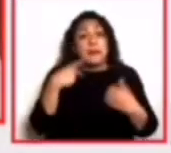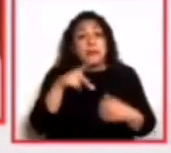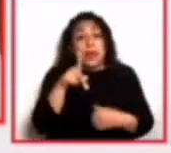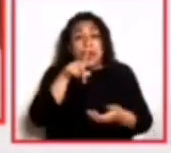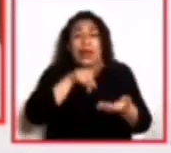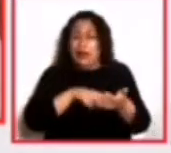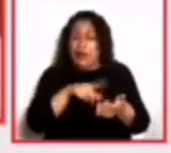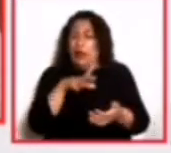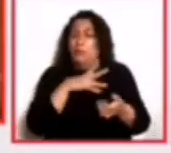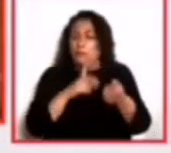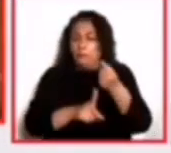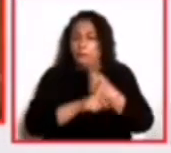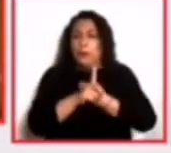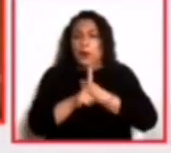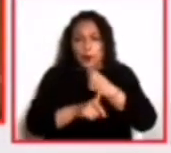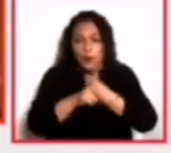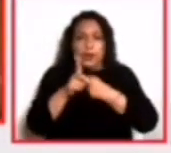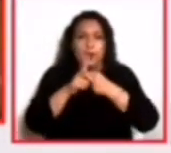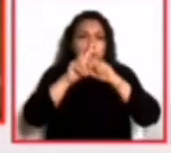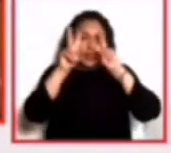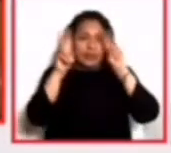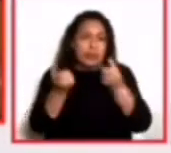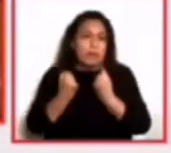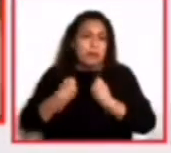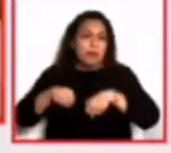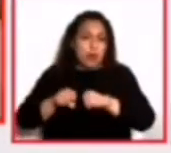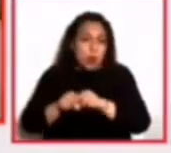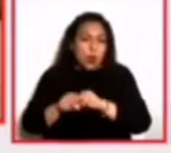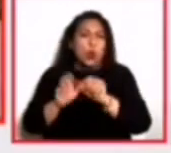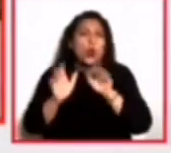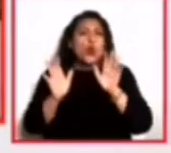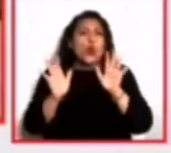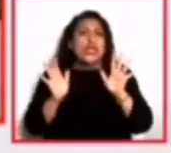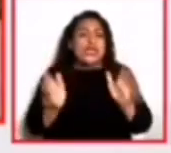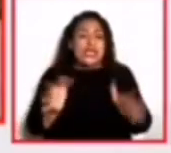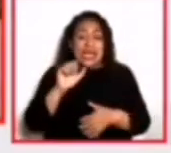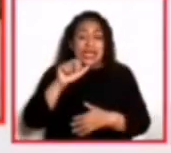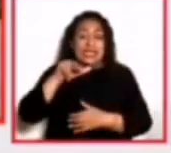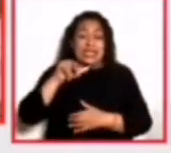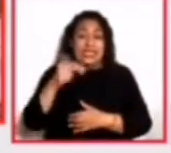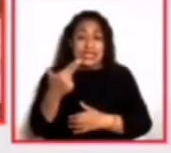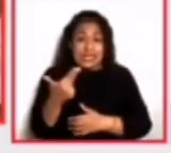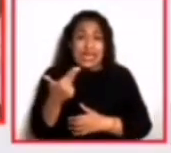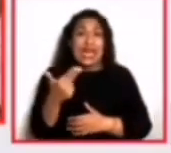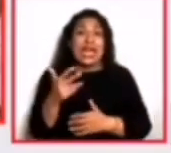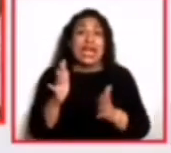un problema con el tema del seguro, que ya el INA lo ha